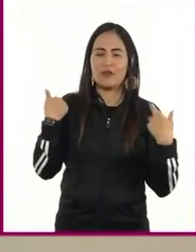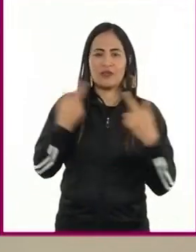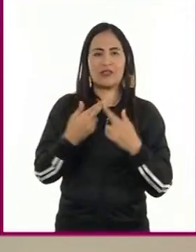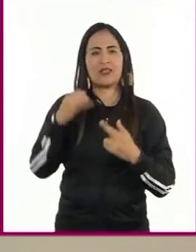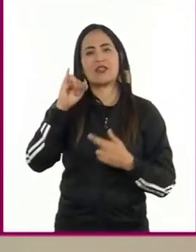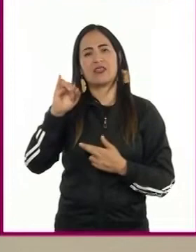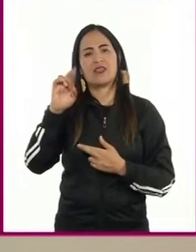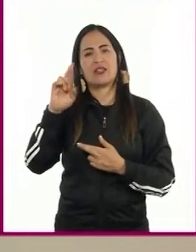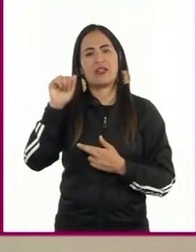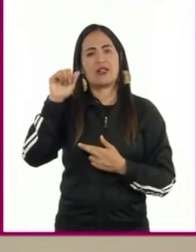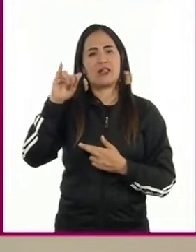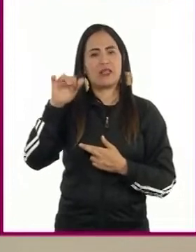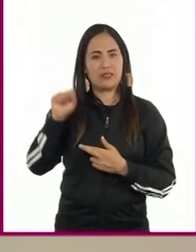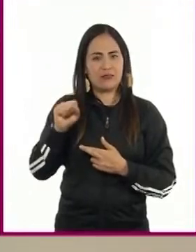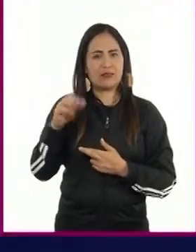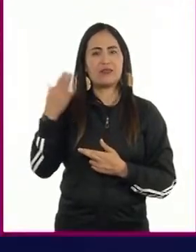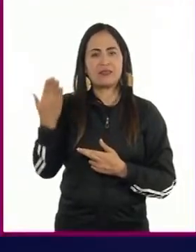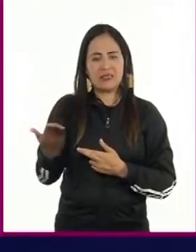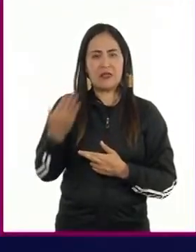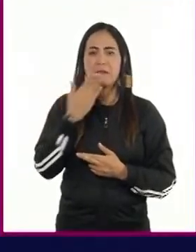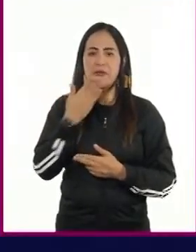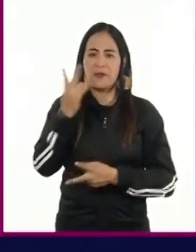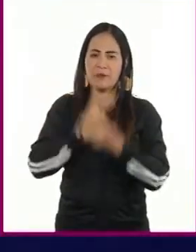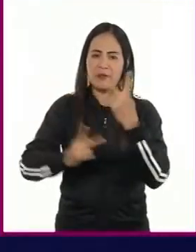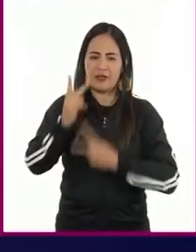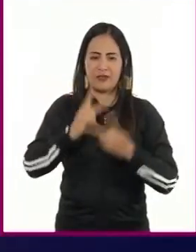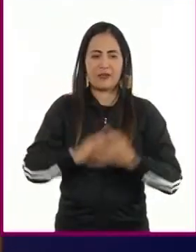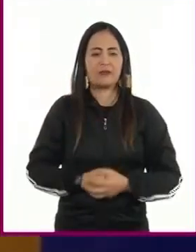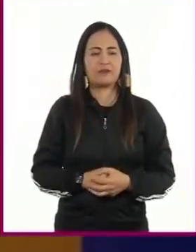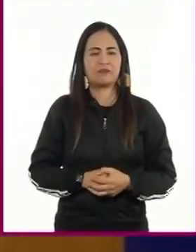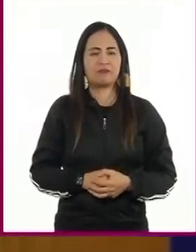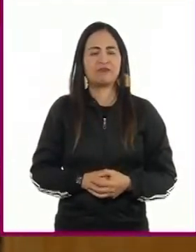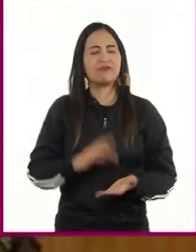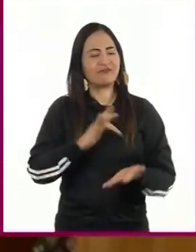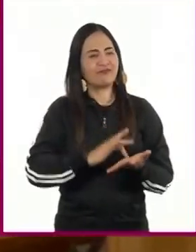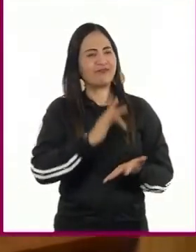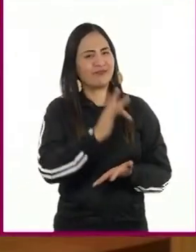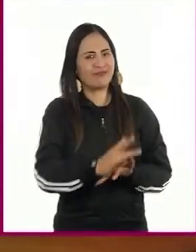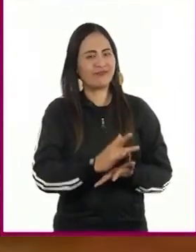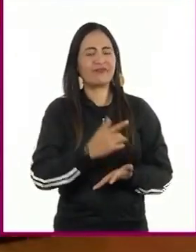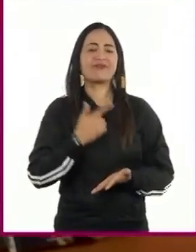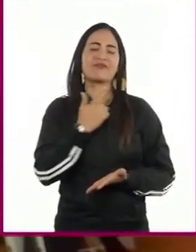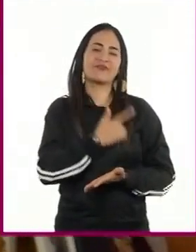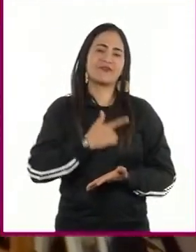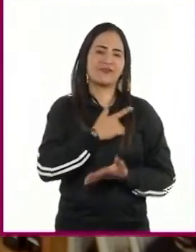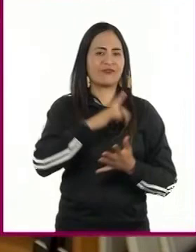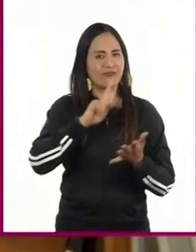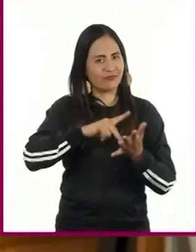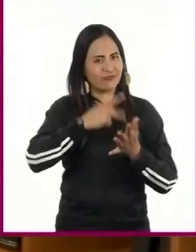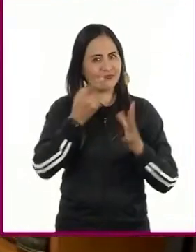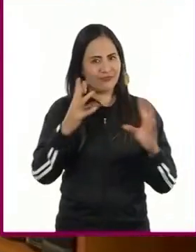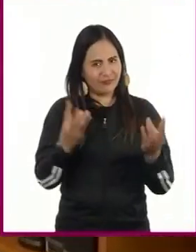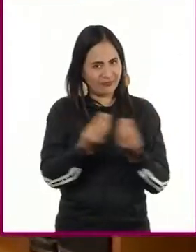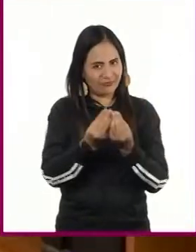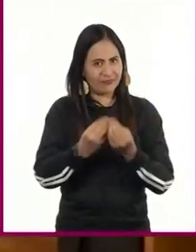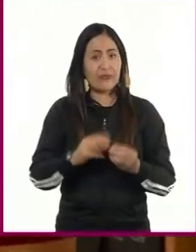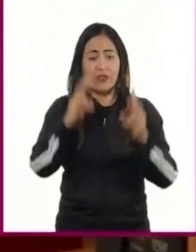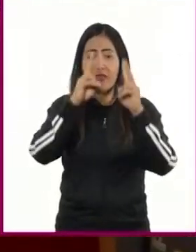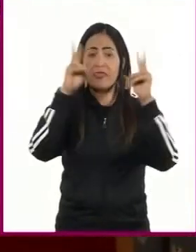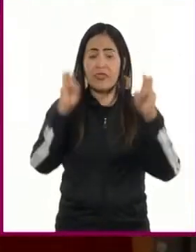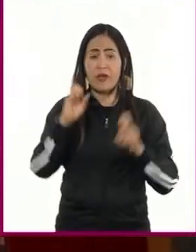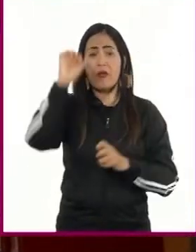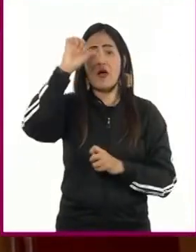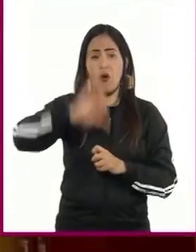Mendoza Montoya, a quien le doy la bienvenida. Muchas gracias. Es un gusto encontrarnos por aquí para trabajar juntos. Nuestra sesión lleva por